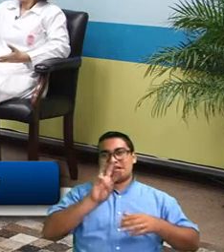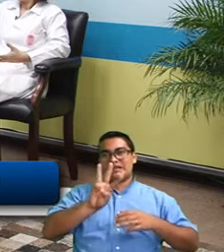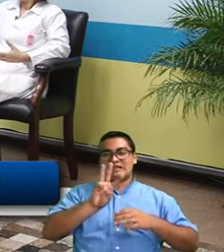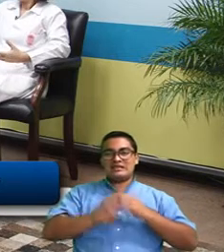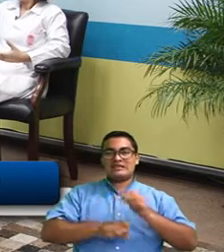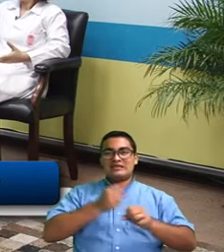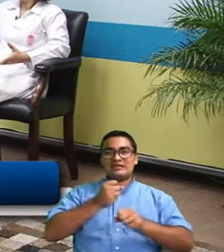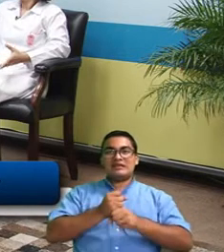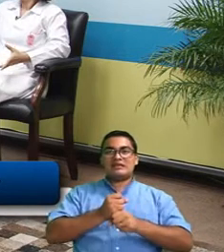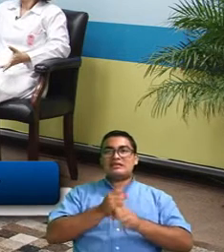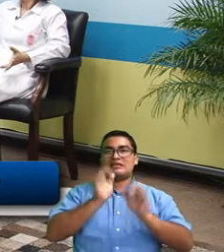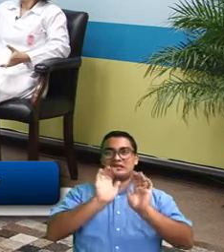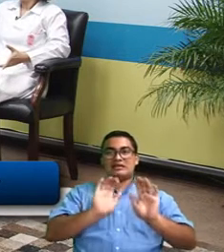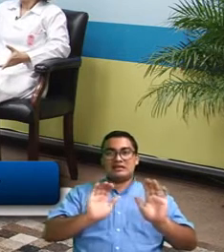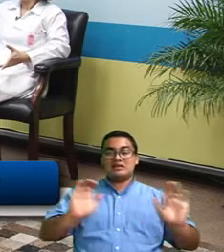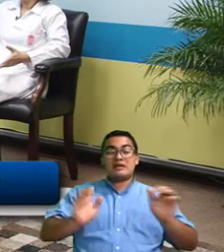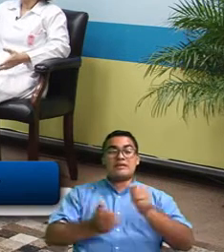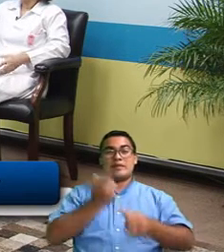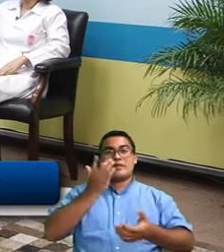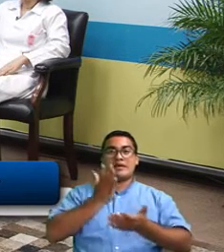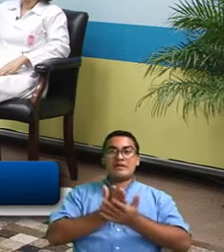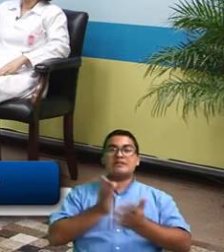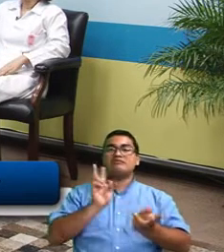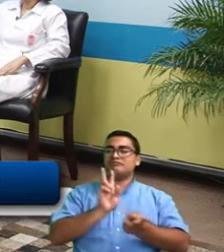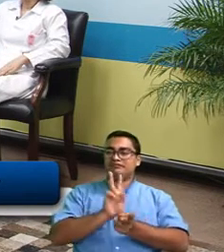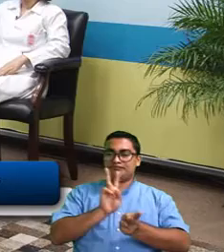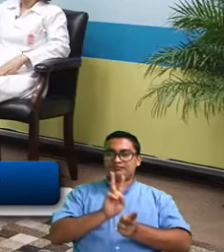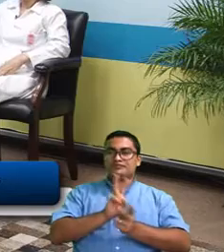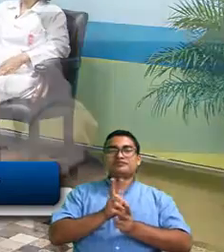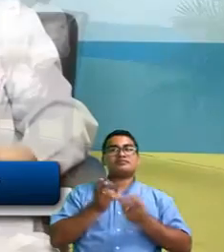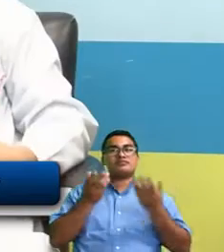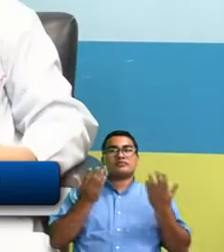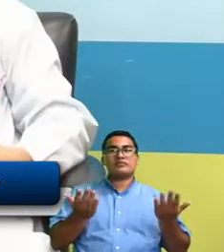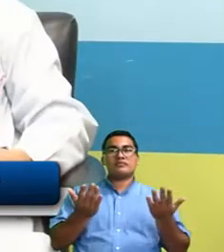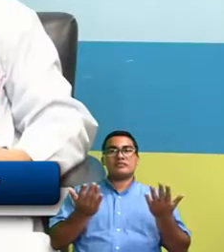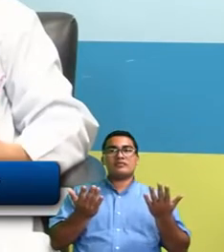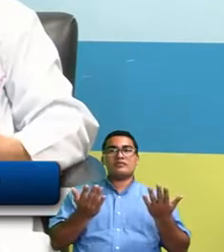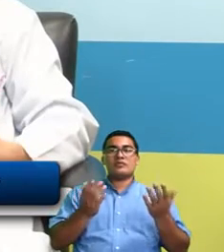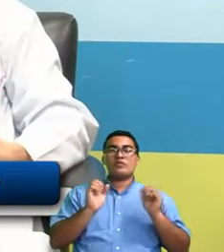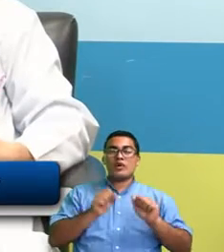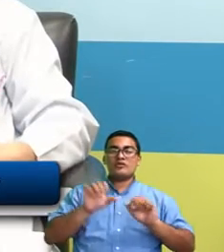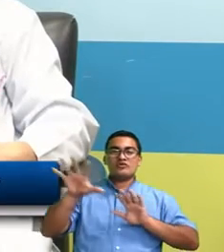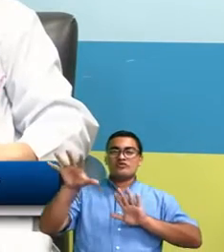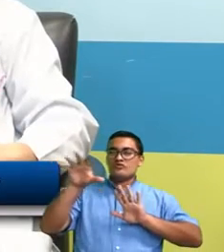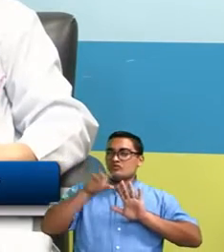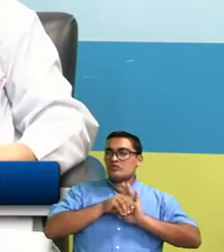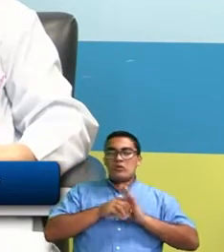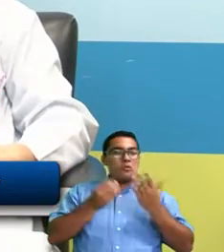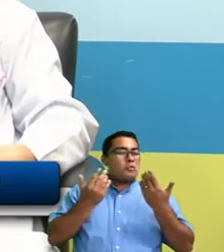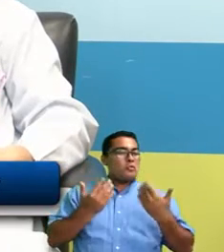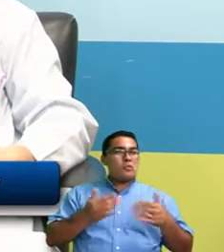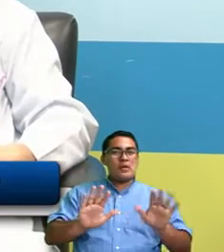las niñas tienen sus primeras relaciones sexuales. Entonces, el virus se puede adquirir en cualquier momento